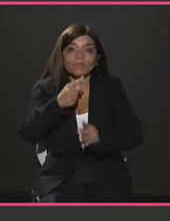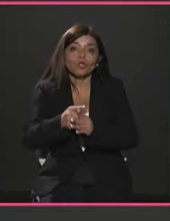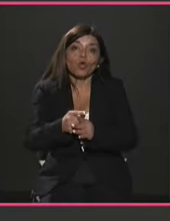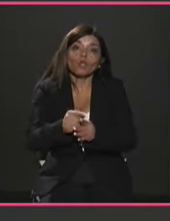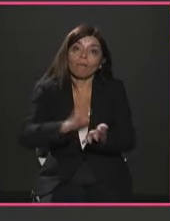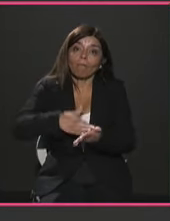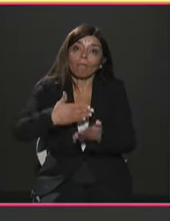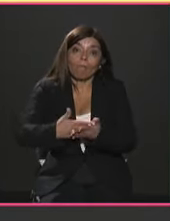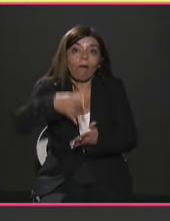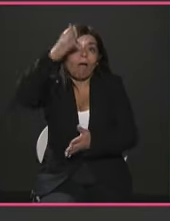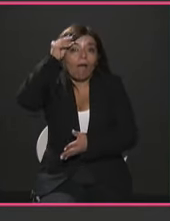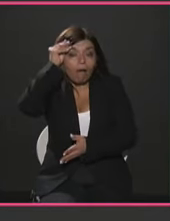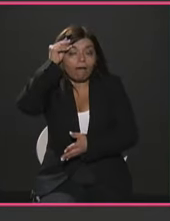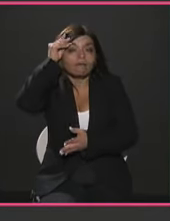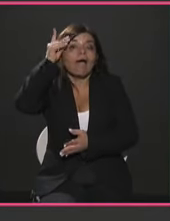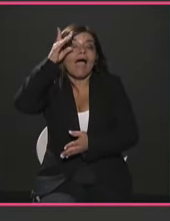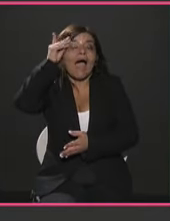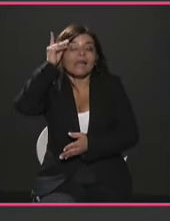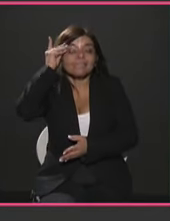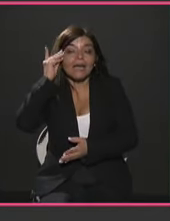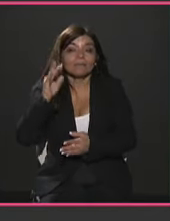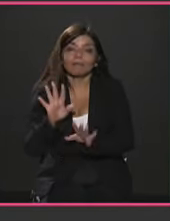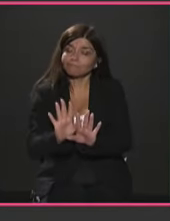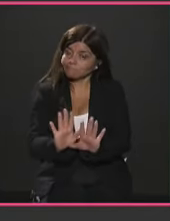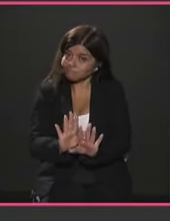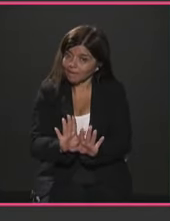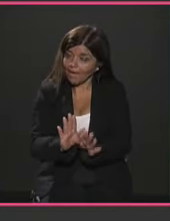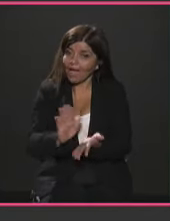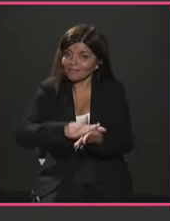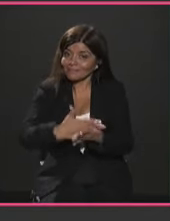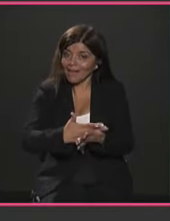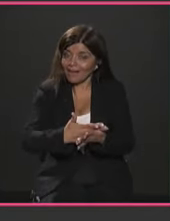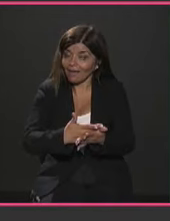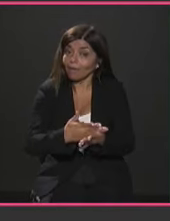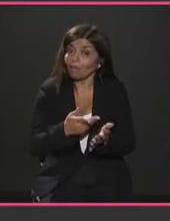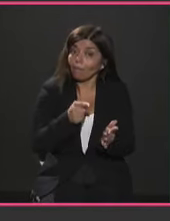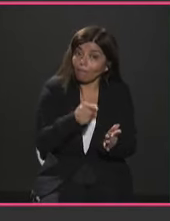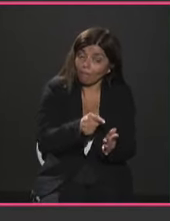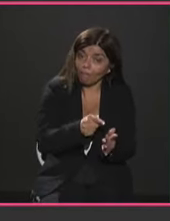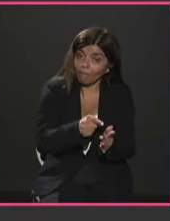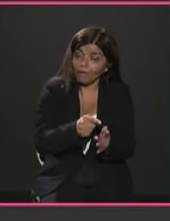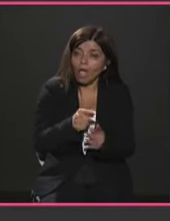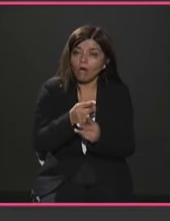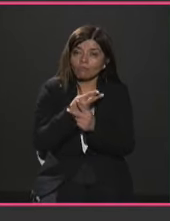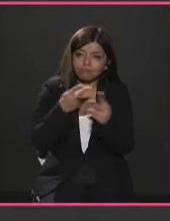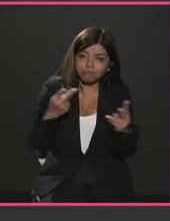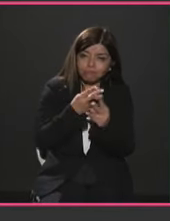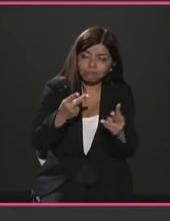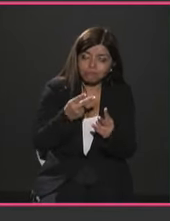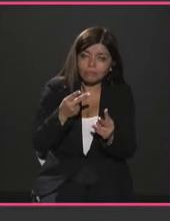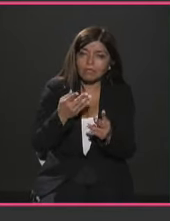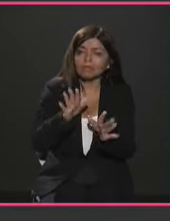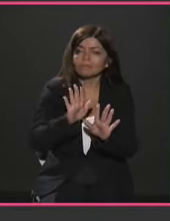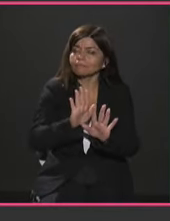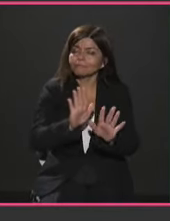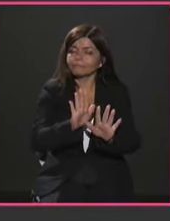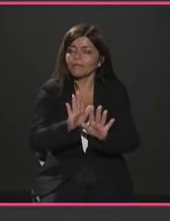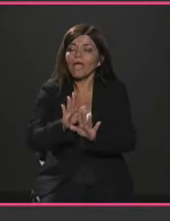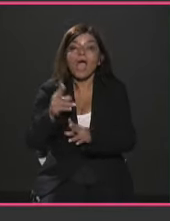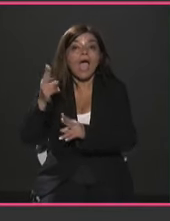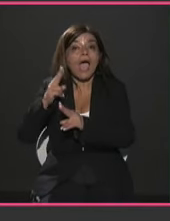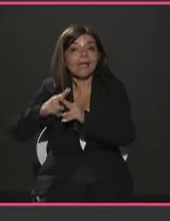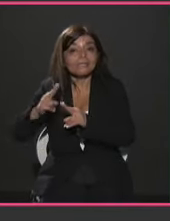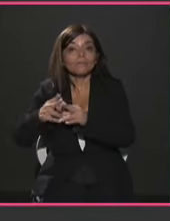el alzheimer ahora independientemente de la cobertura mediática En definitiva lo que hicimos fue identificar tres compuestos